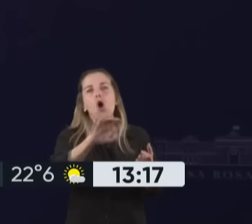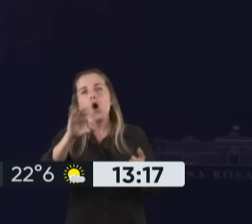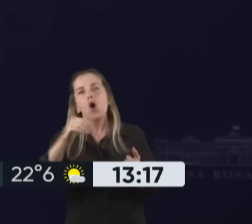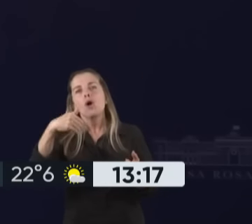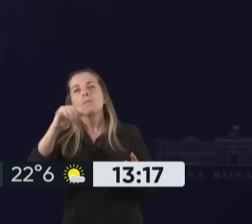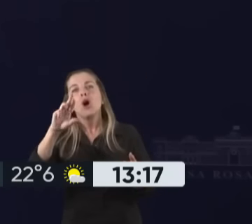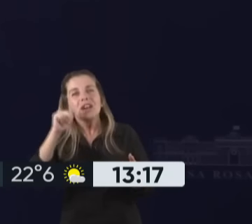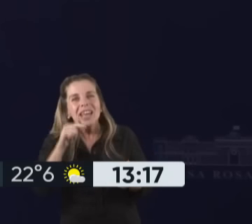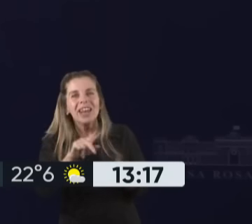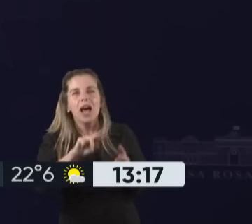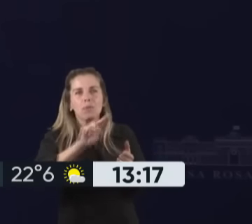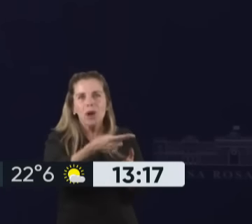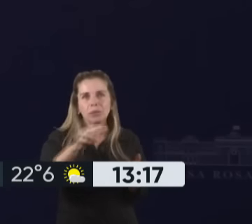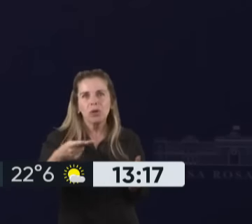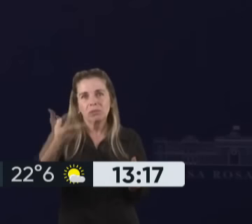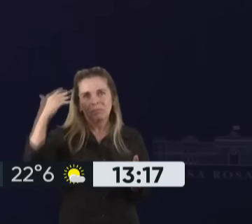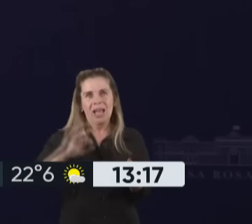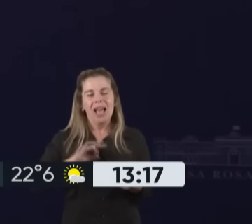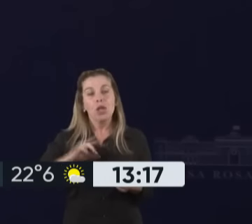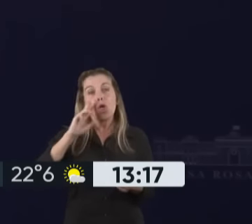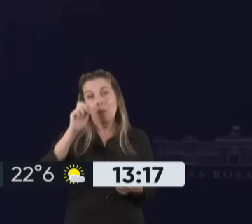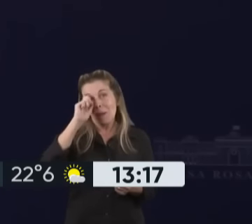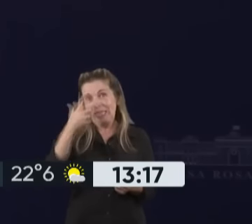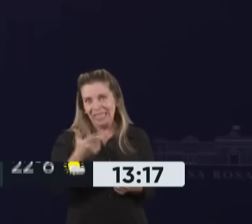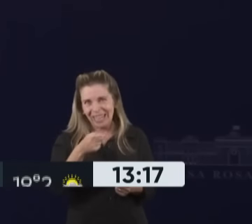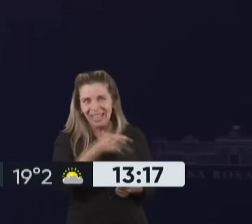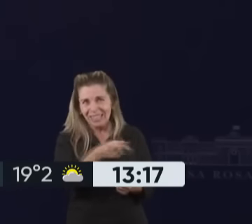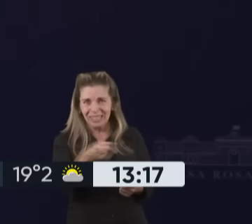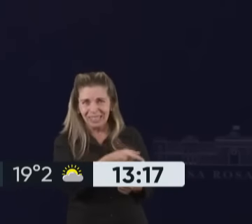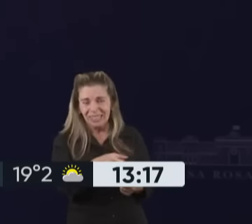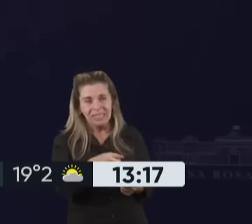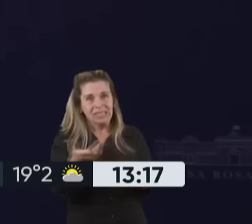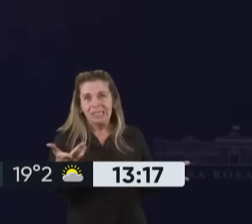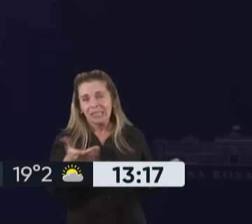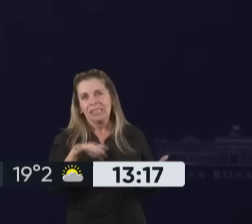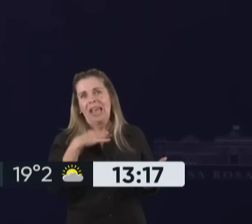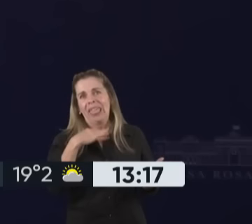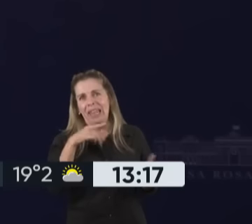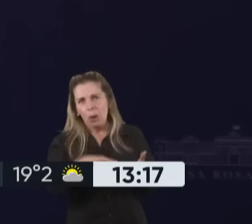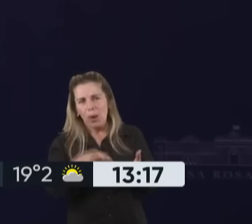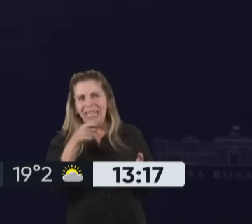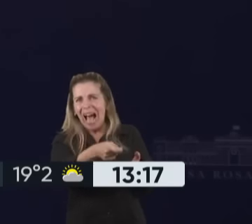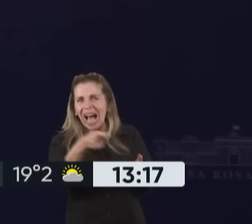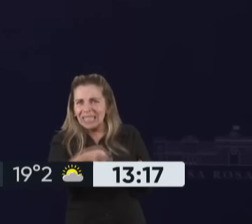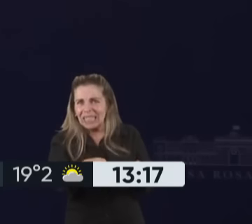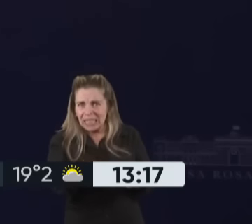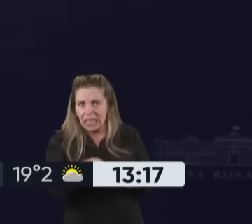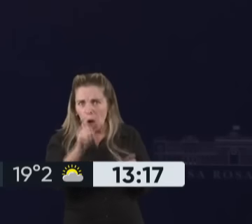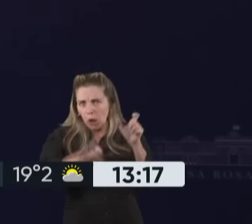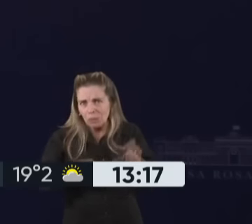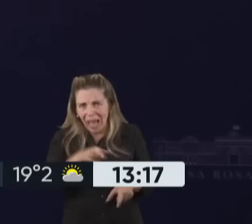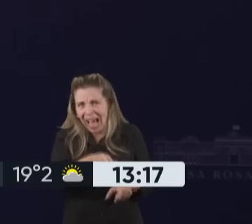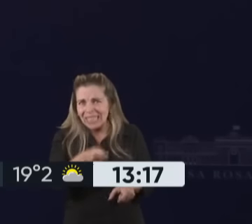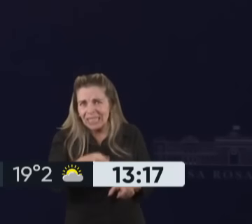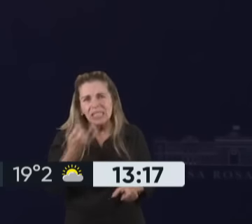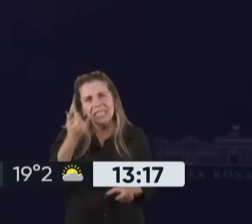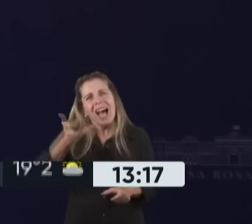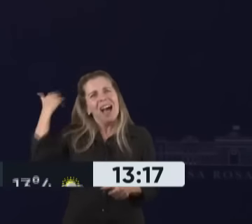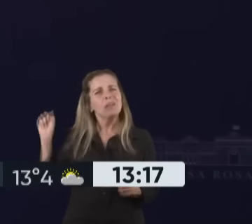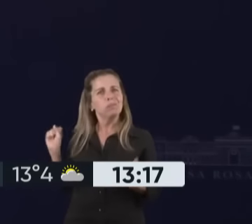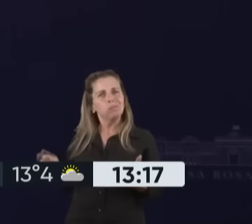Domínguez, ambos ocurridos en el año 2023, no tendrían lugar en el futuro porque sus asesinos tenían antecedentes